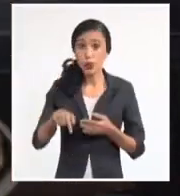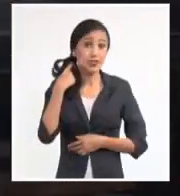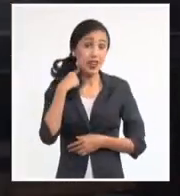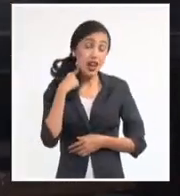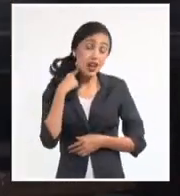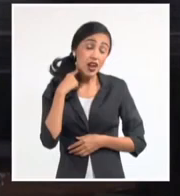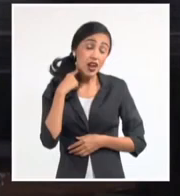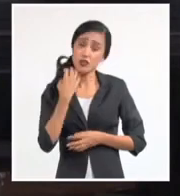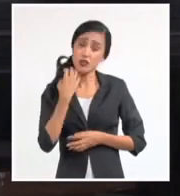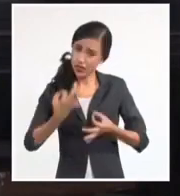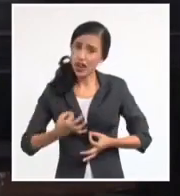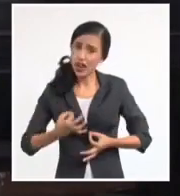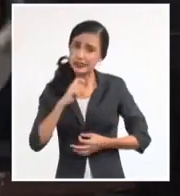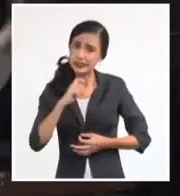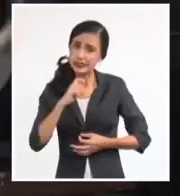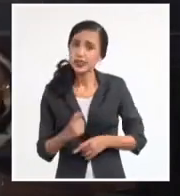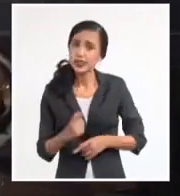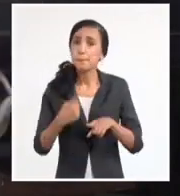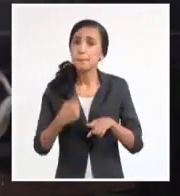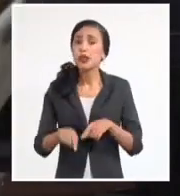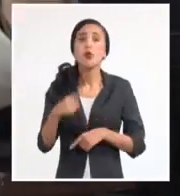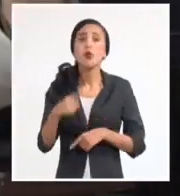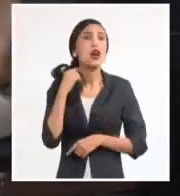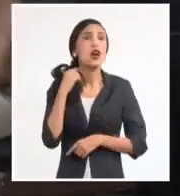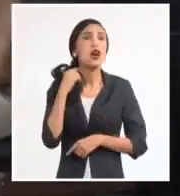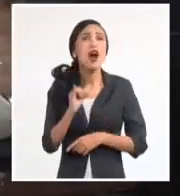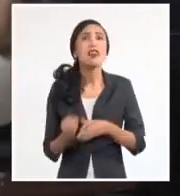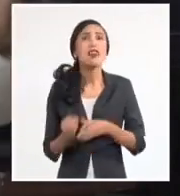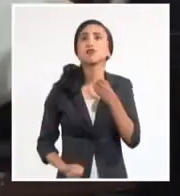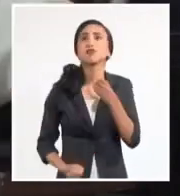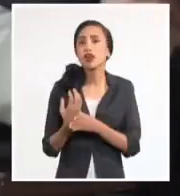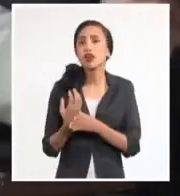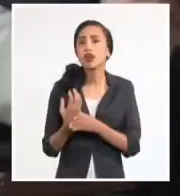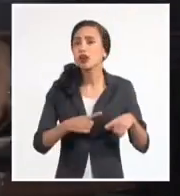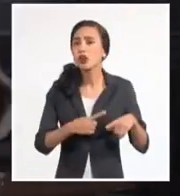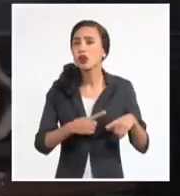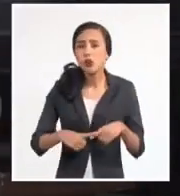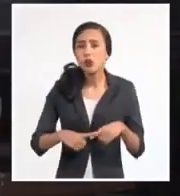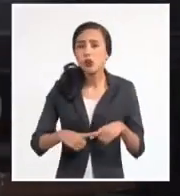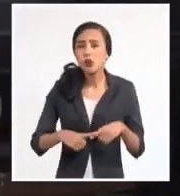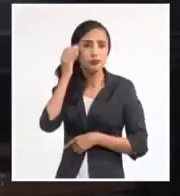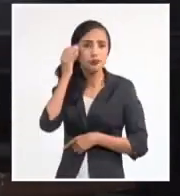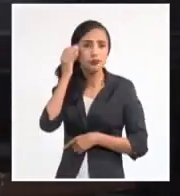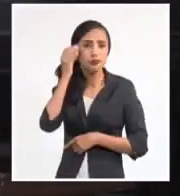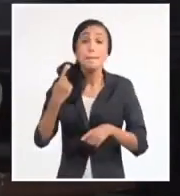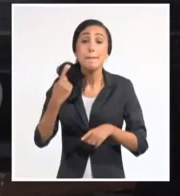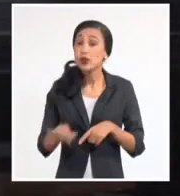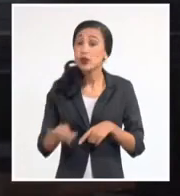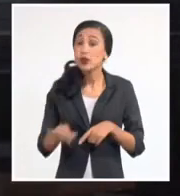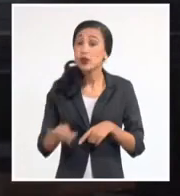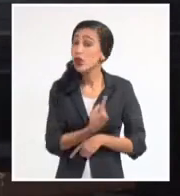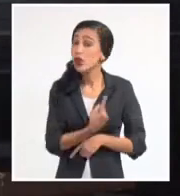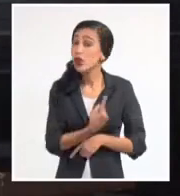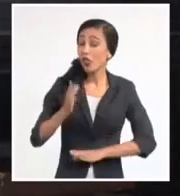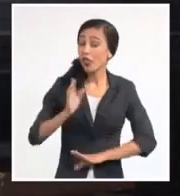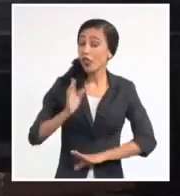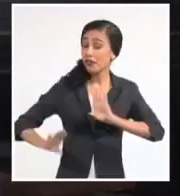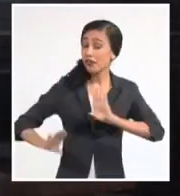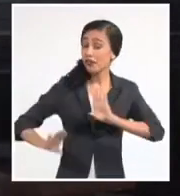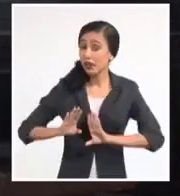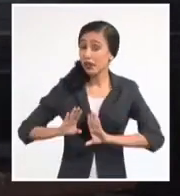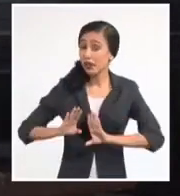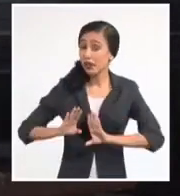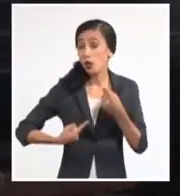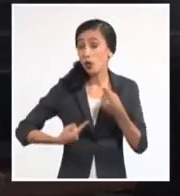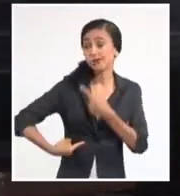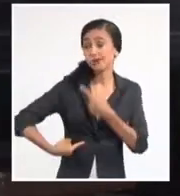los cubanos, pero un año también de creación sobre todo, pero de duro enfrentamiento a esa subversión que merece por supuesto el enfrentamiento